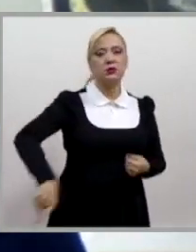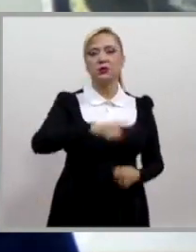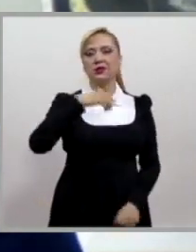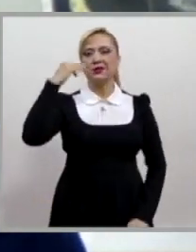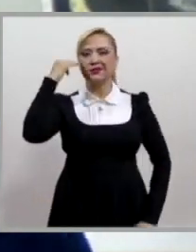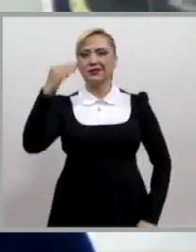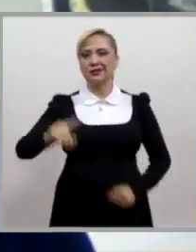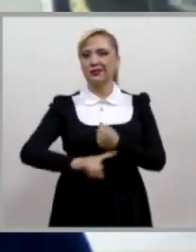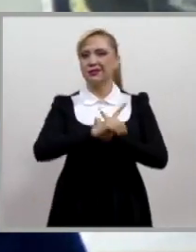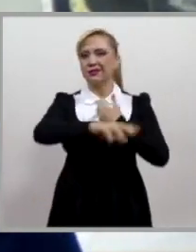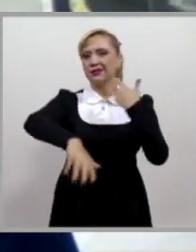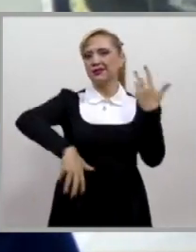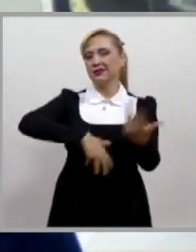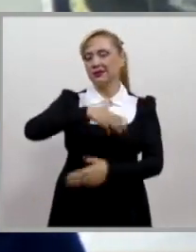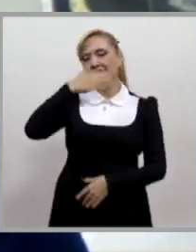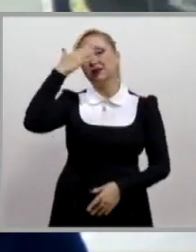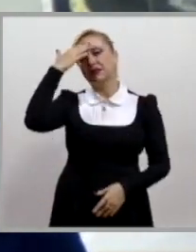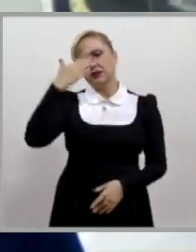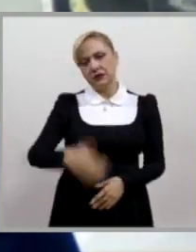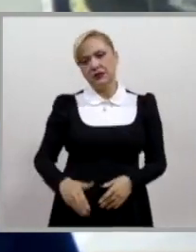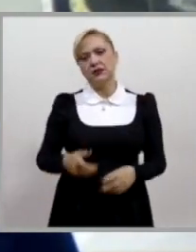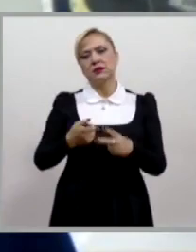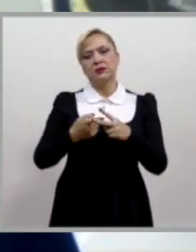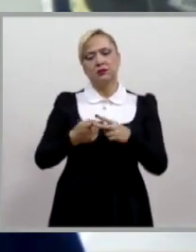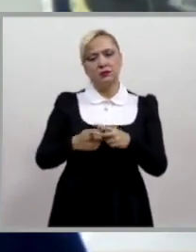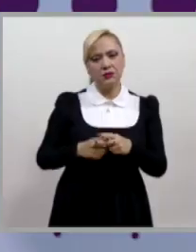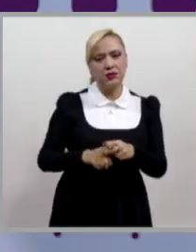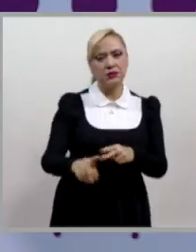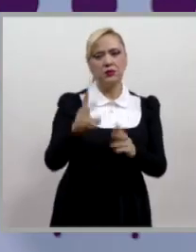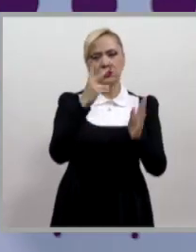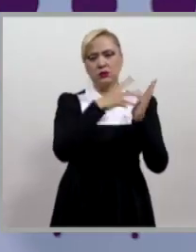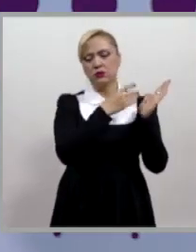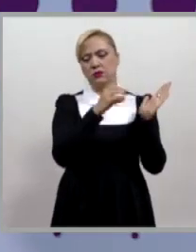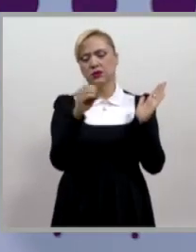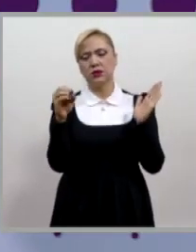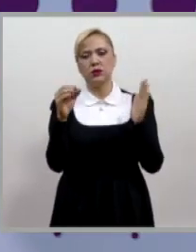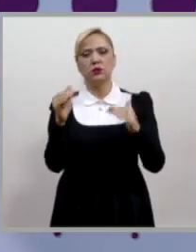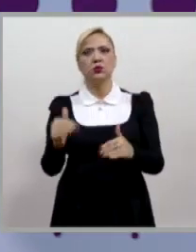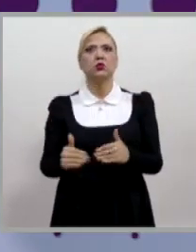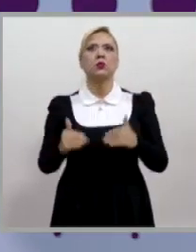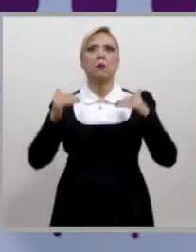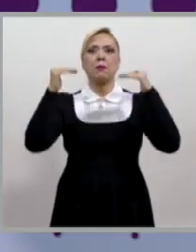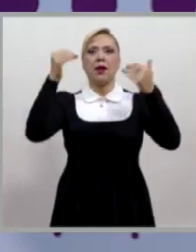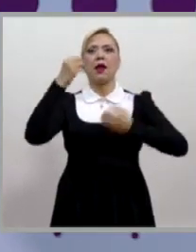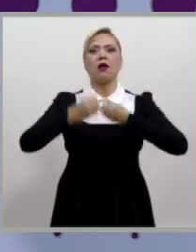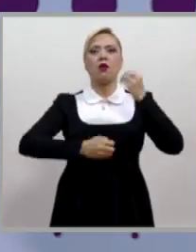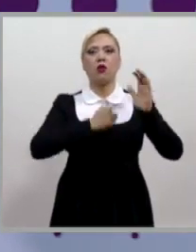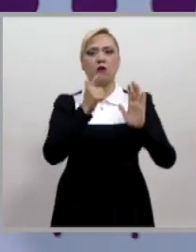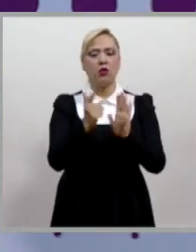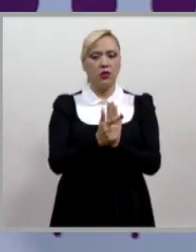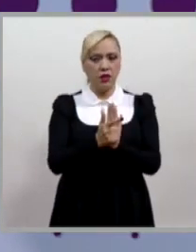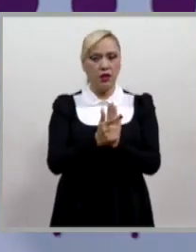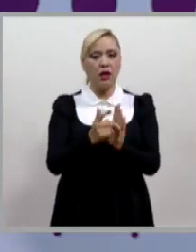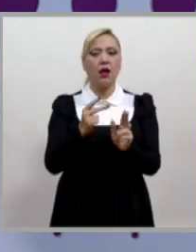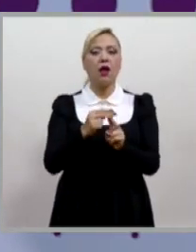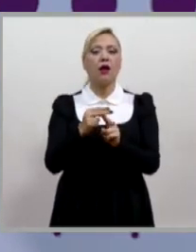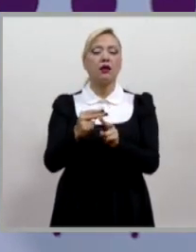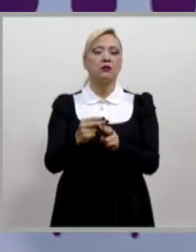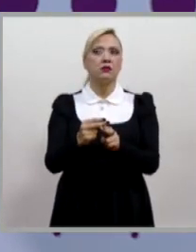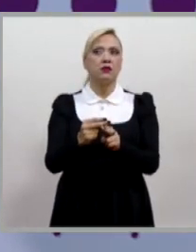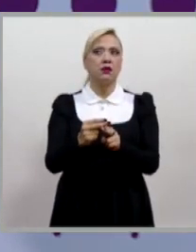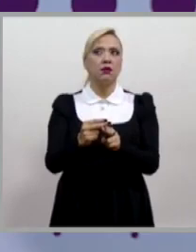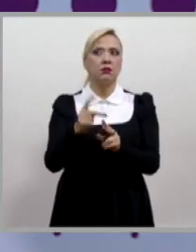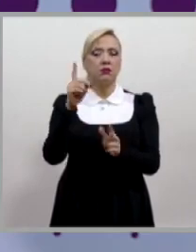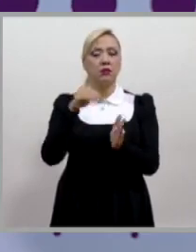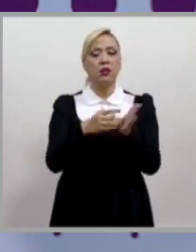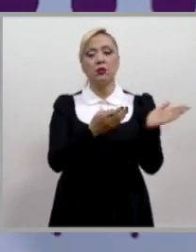pues, si bien tenemos desde principios de siglo una Suprema Corte, no teníamos un Tribunal Constitucional, sino hasta finales, digamos, mediados de